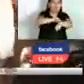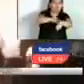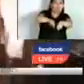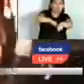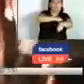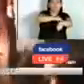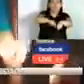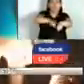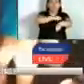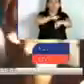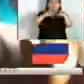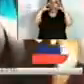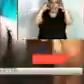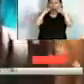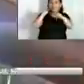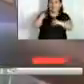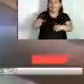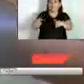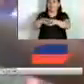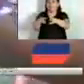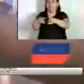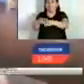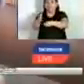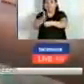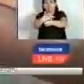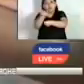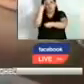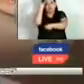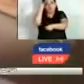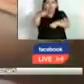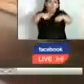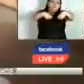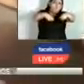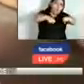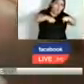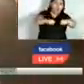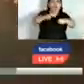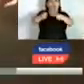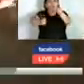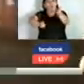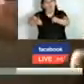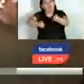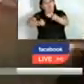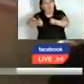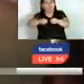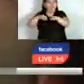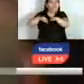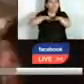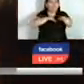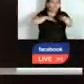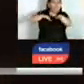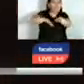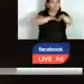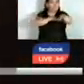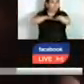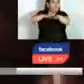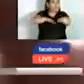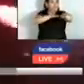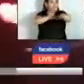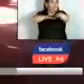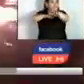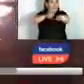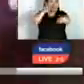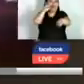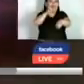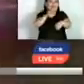durante la noche por los miembros del partido Nuevas Ideas, quienes en moto, en sus vehículos, recorrieron las principales calles